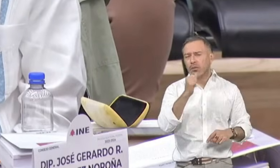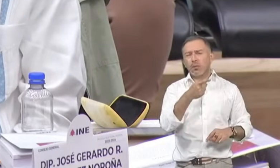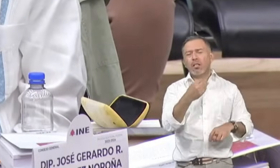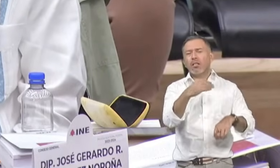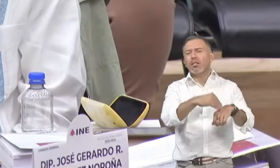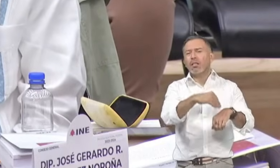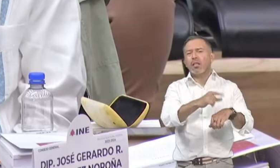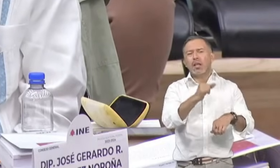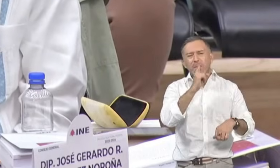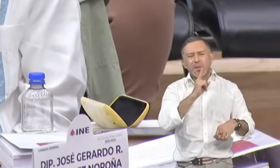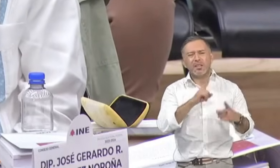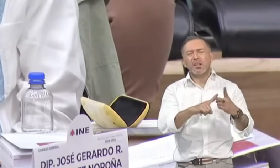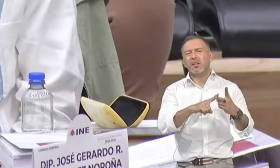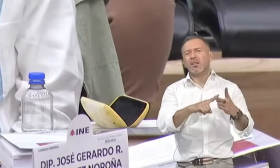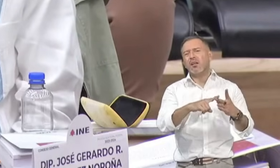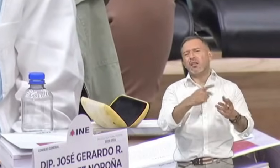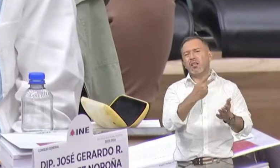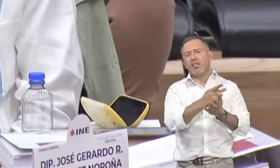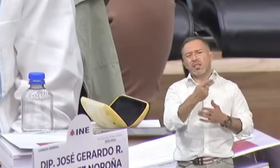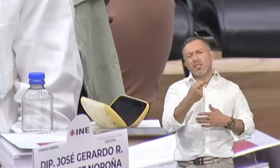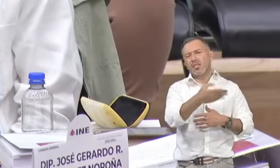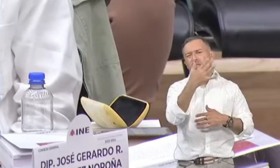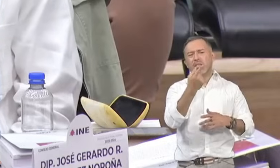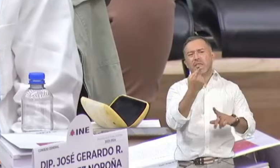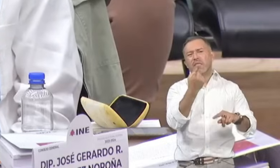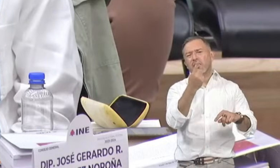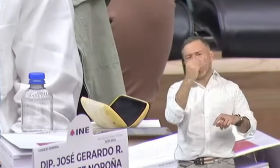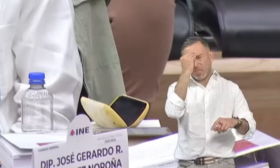mentira, de denuesto, de descalificación,